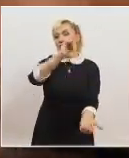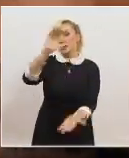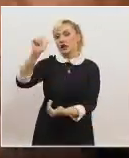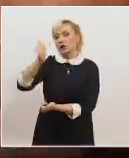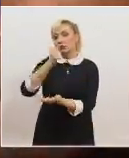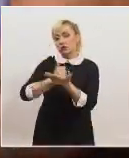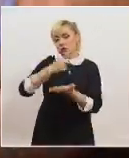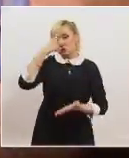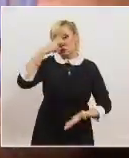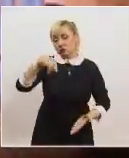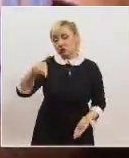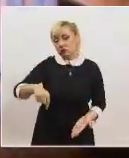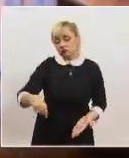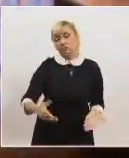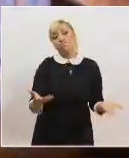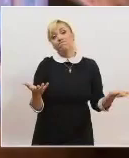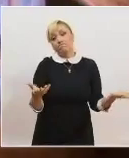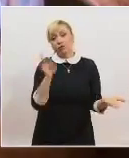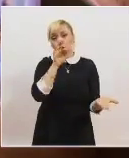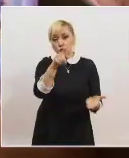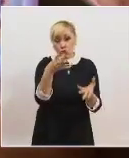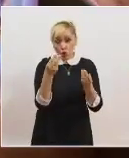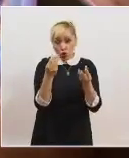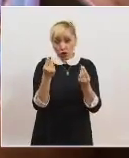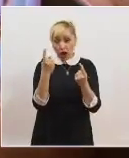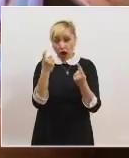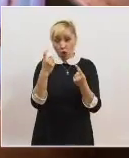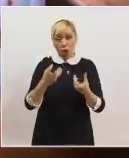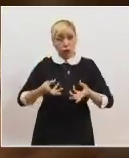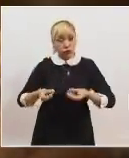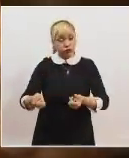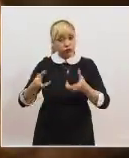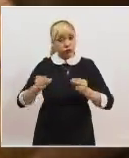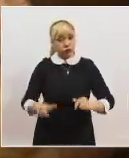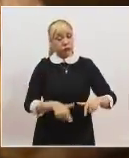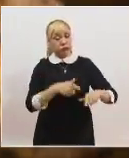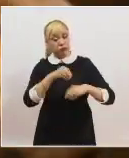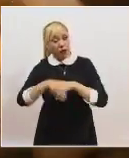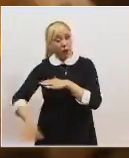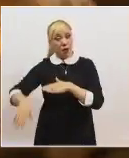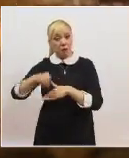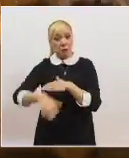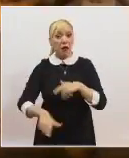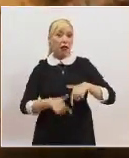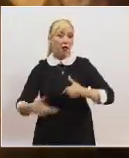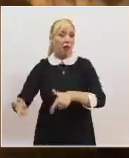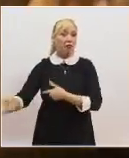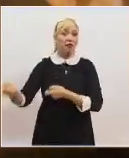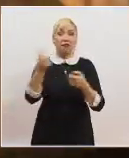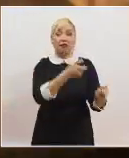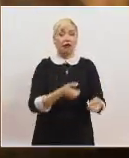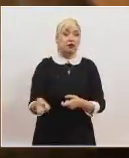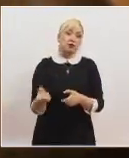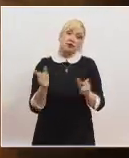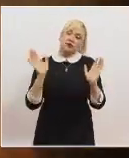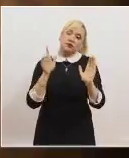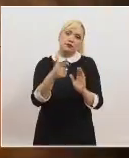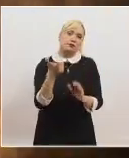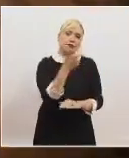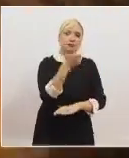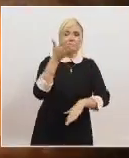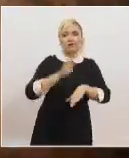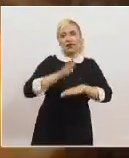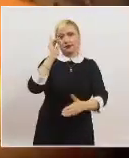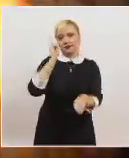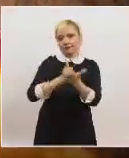un sobrecosto en el pago de los derechos por precisamente el suministro de agua potable para los usuarios que hayan excedido el consumo del